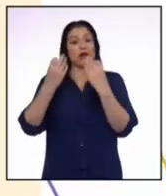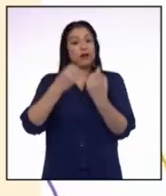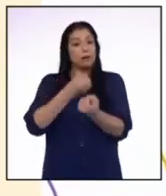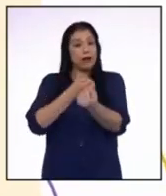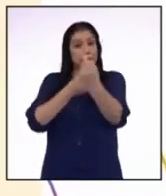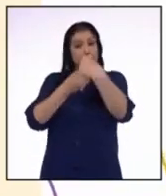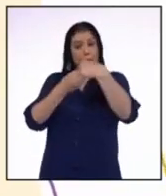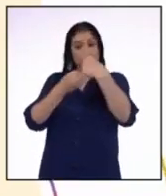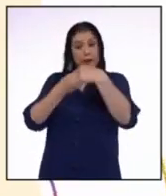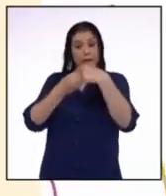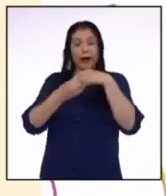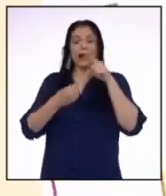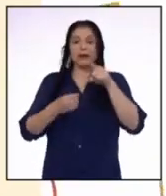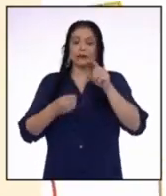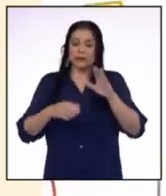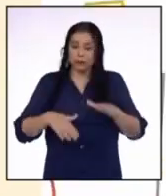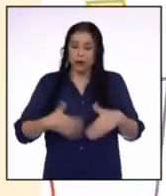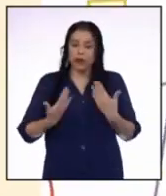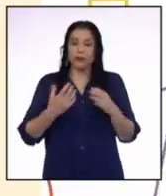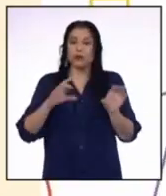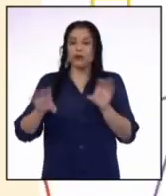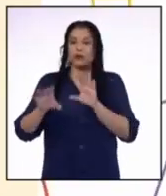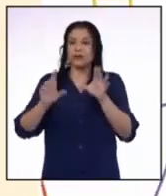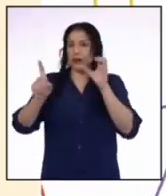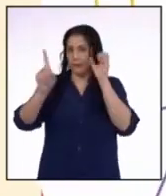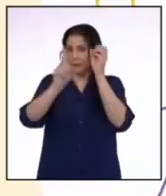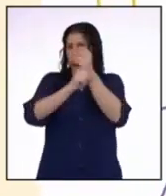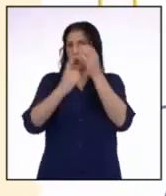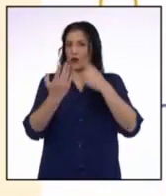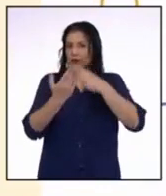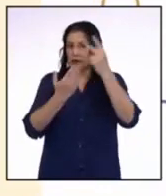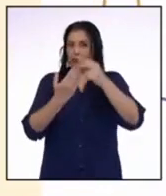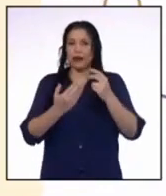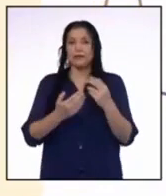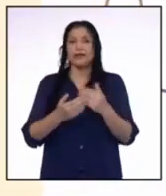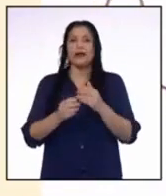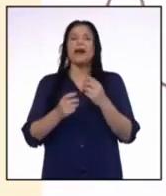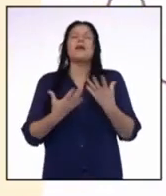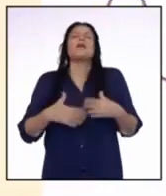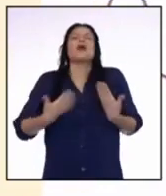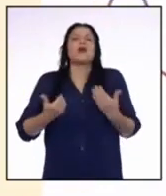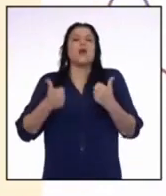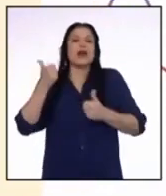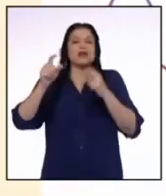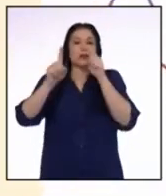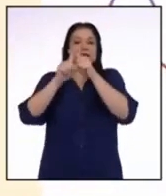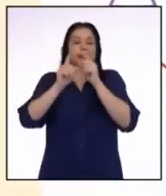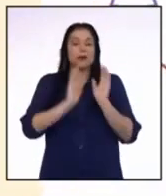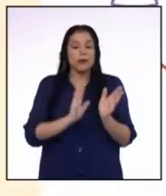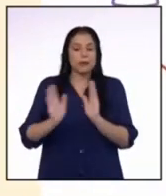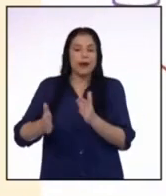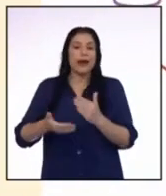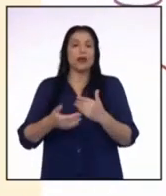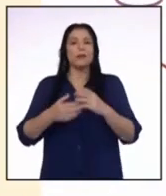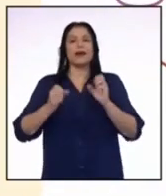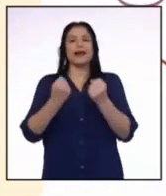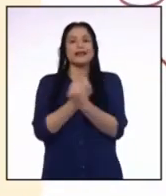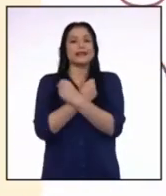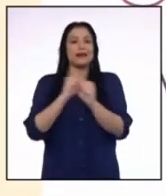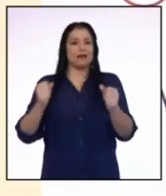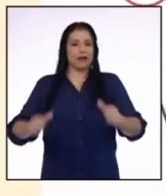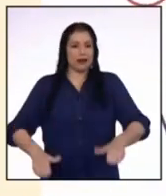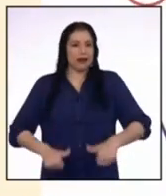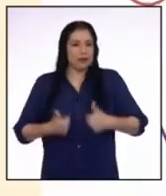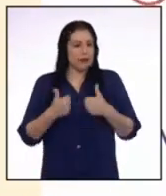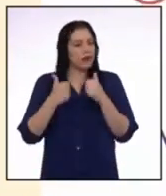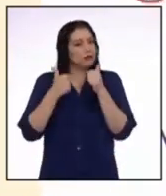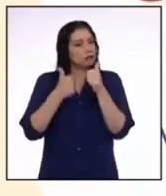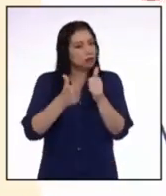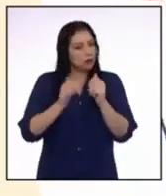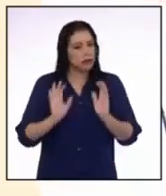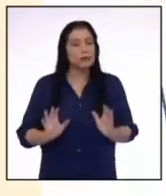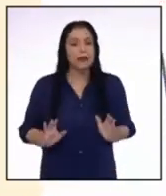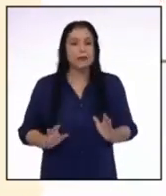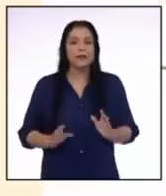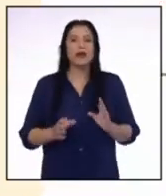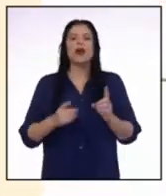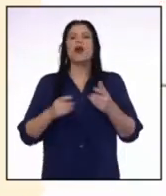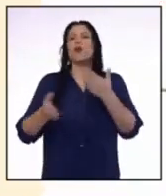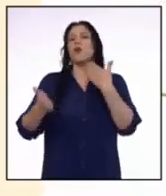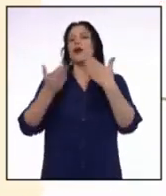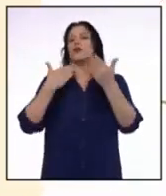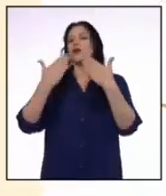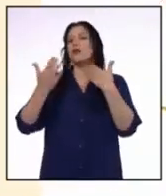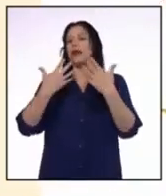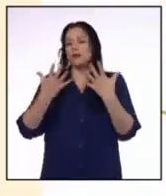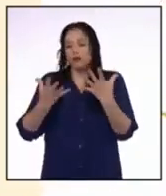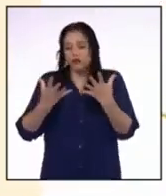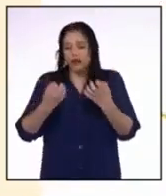ese modo podremos lograr lo que deseamos con este plan, estar preparados para salvar nuestras vidas. Buen punto, Stephanie. Cuando